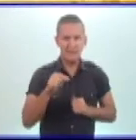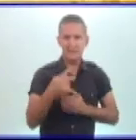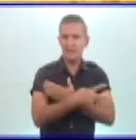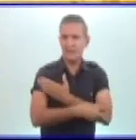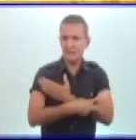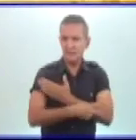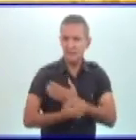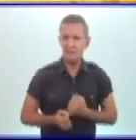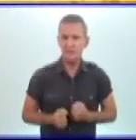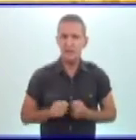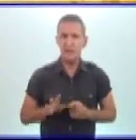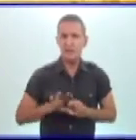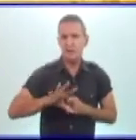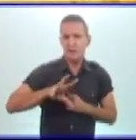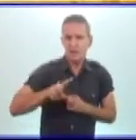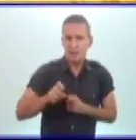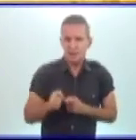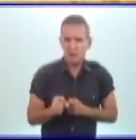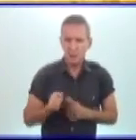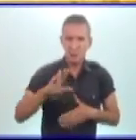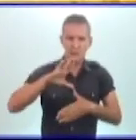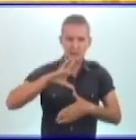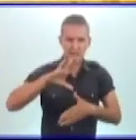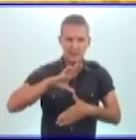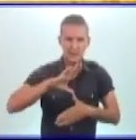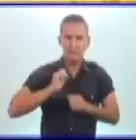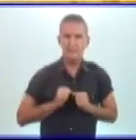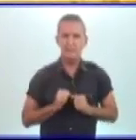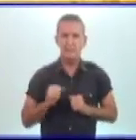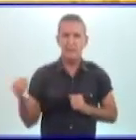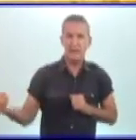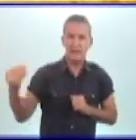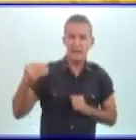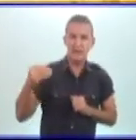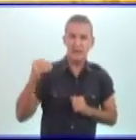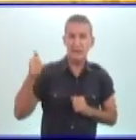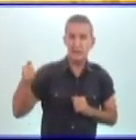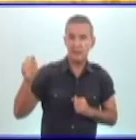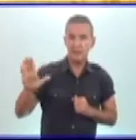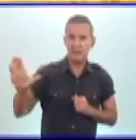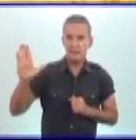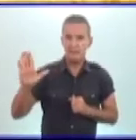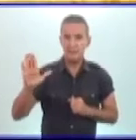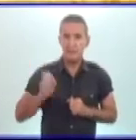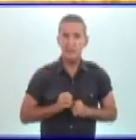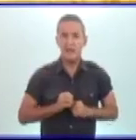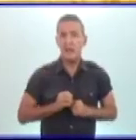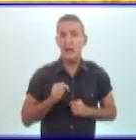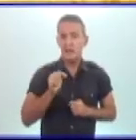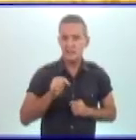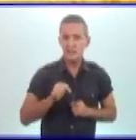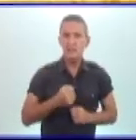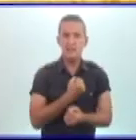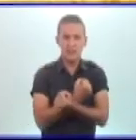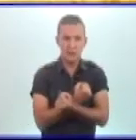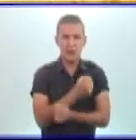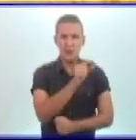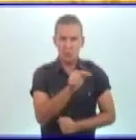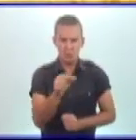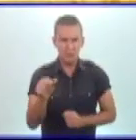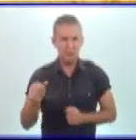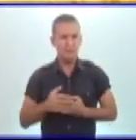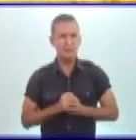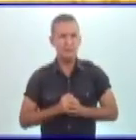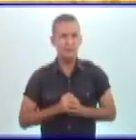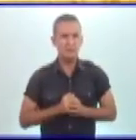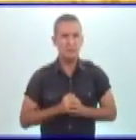acceder a las riquezas de América, a las que provenían de Asia y también participar en el tráfico de esclavos. Todo para lograr la hegemonía mundial. Aquí